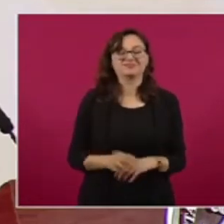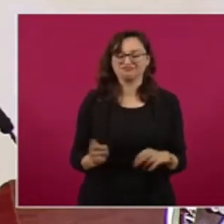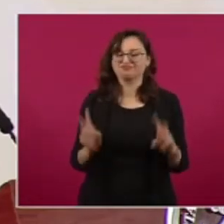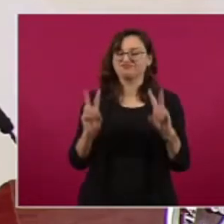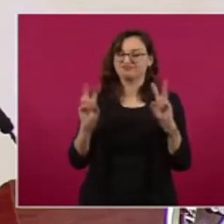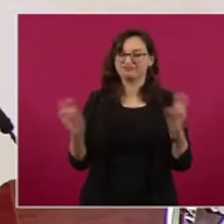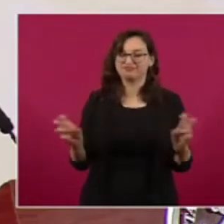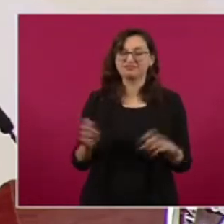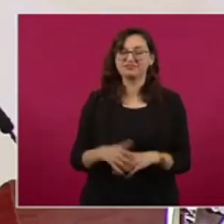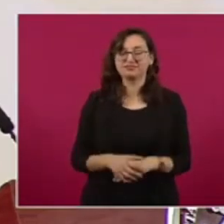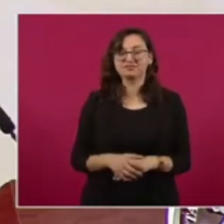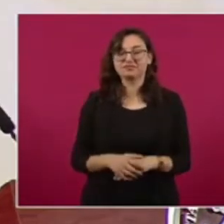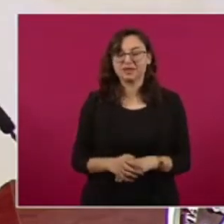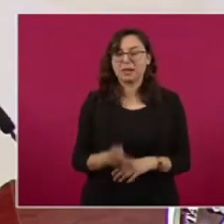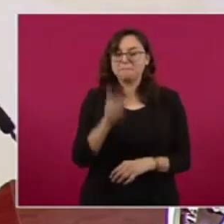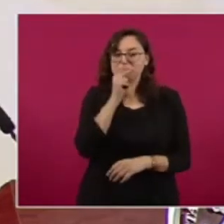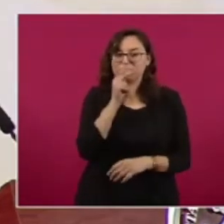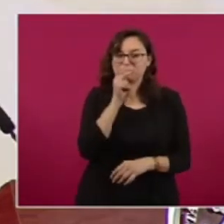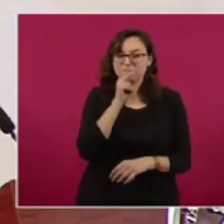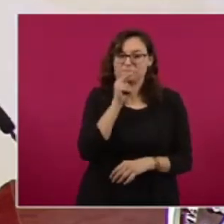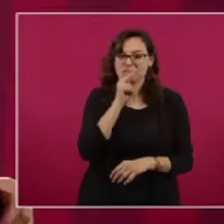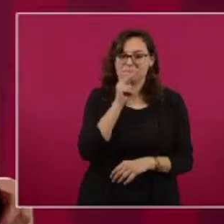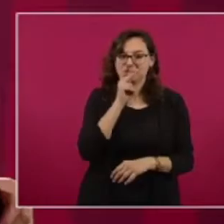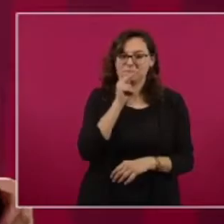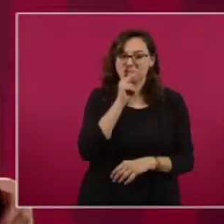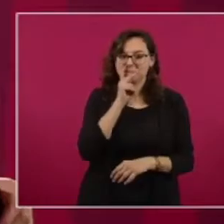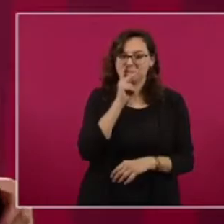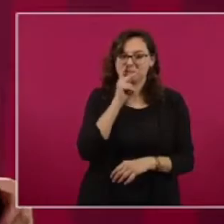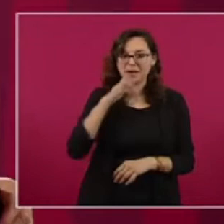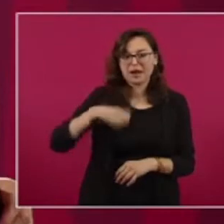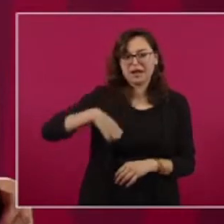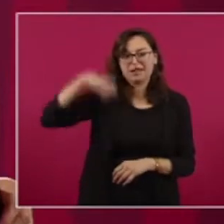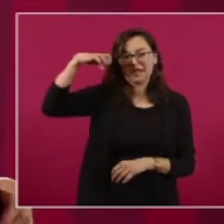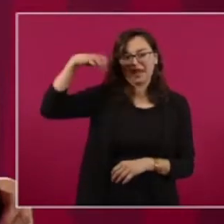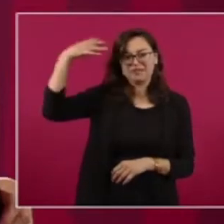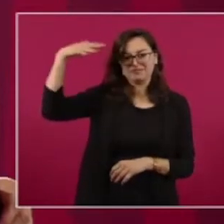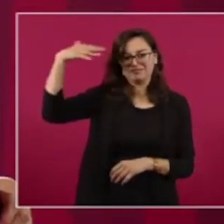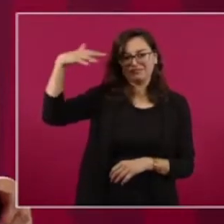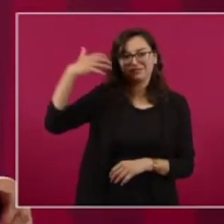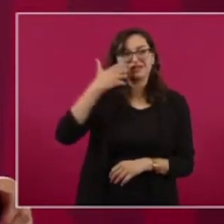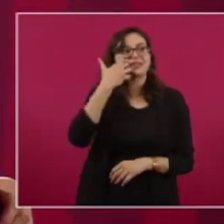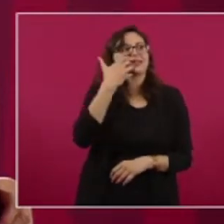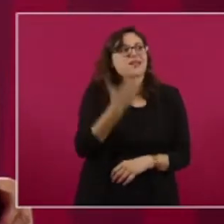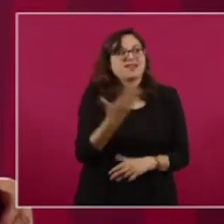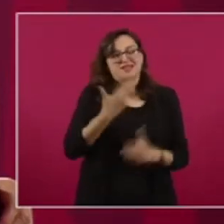del papá grande que quiere regresar y ya los hijos